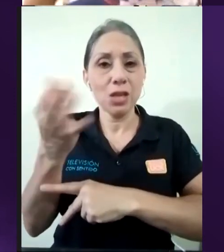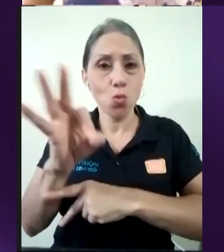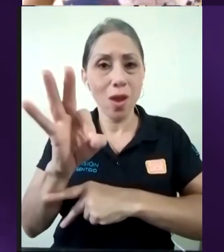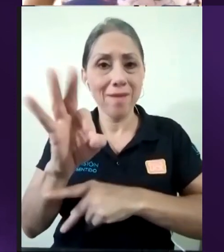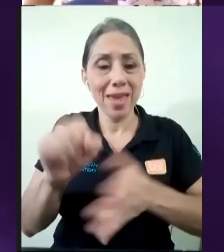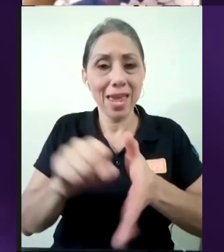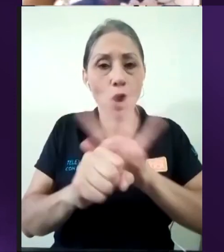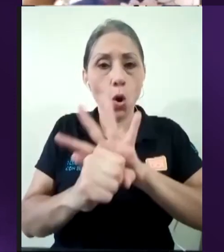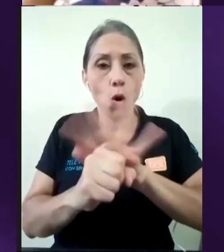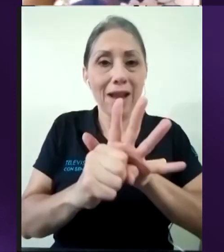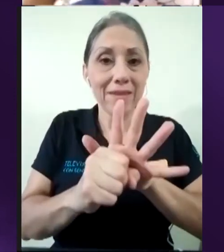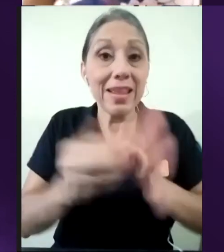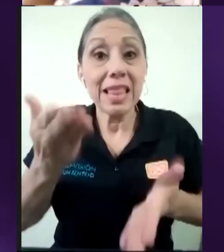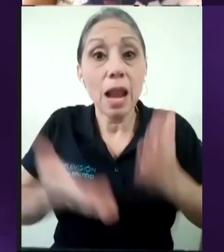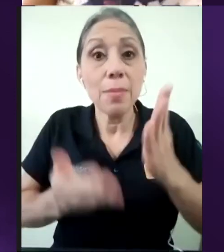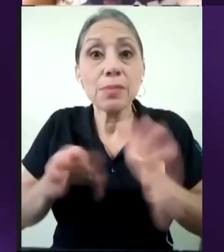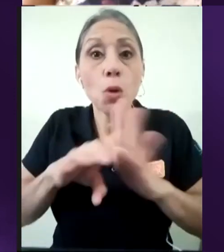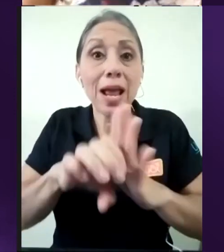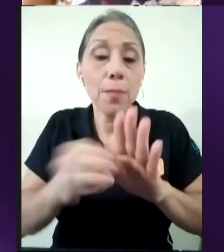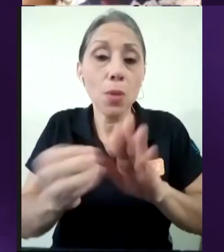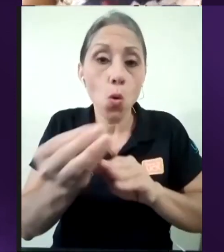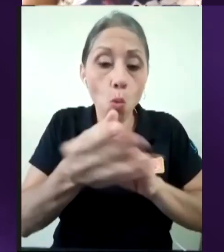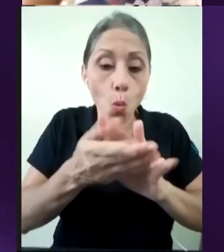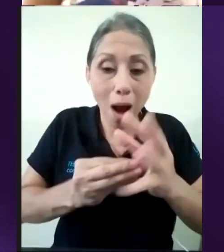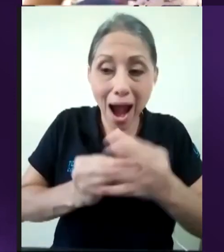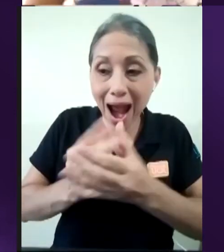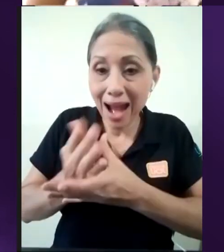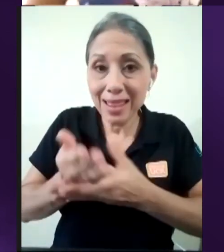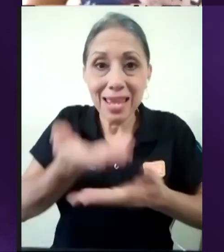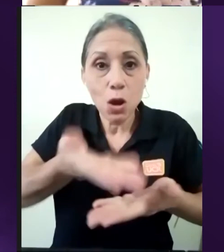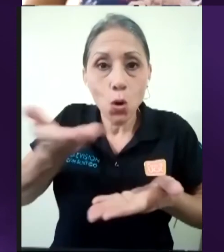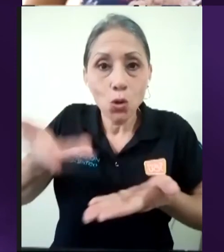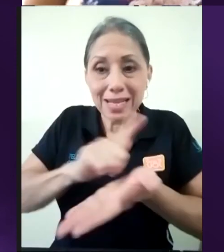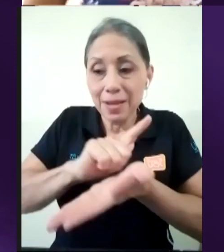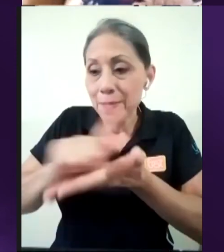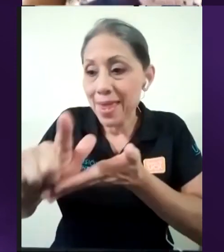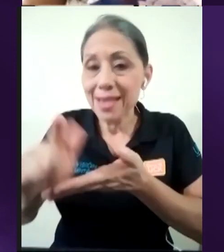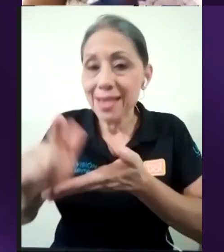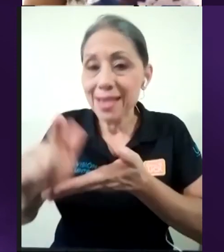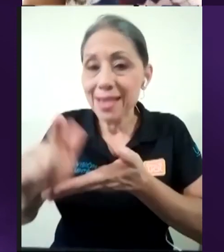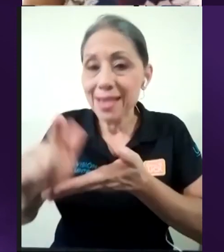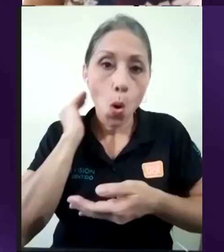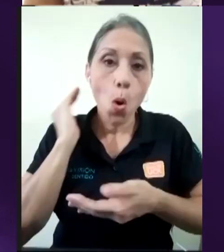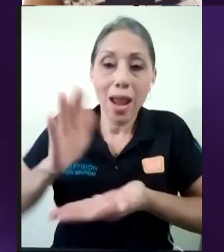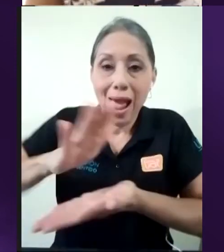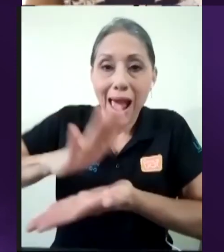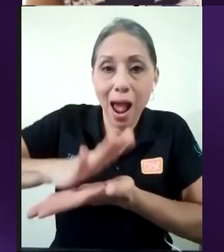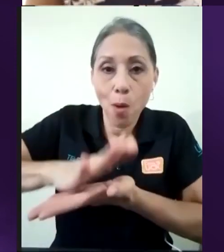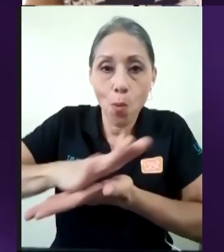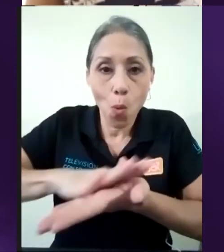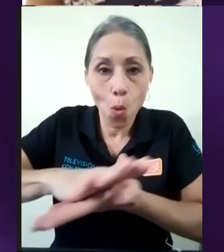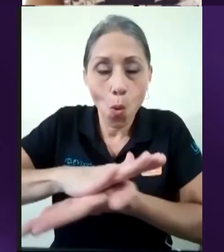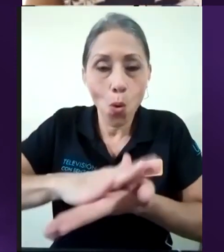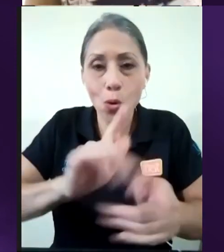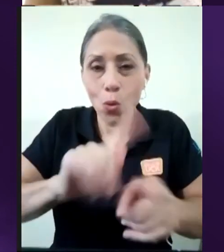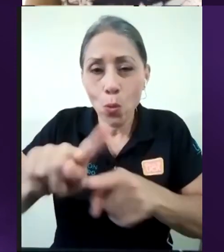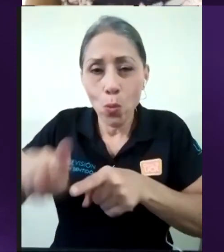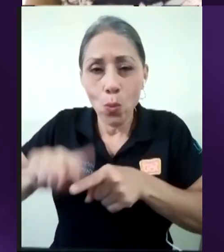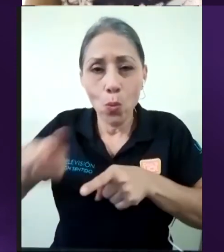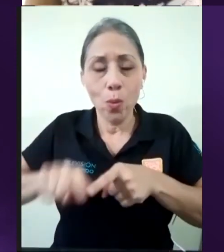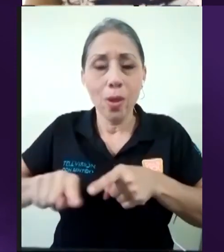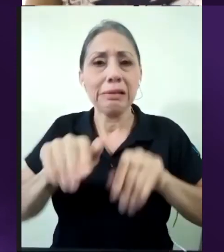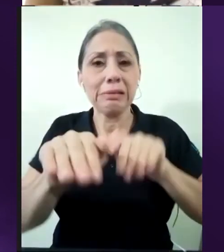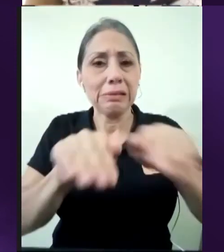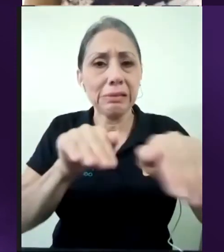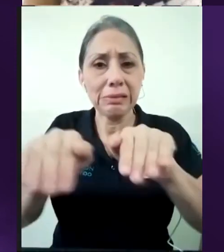descartables, artículos de limpieza, alcohol en gel, jabón desinfectante, ¿verdad? También ese llamado a la solidaridad de todas